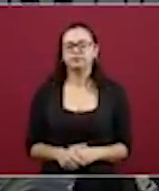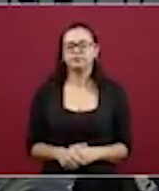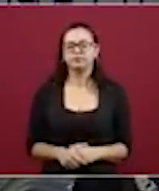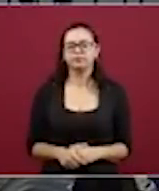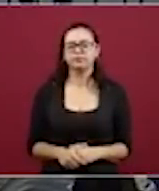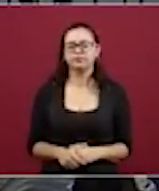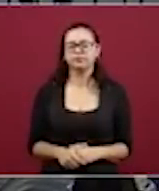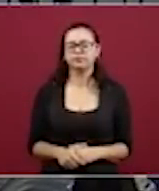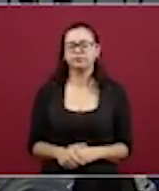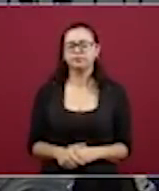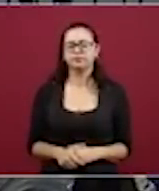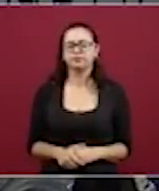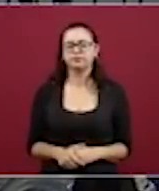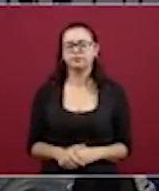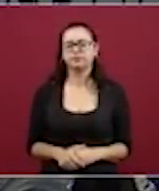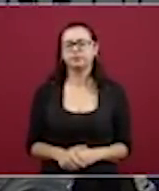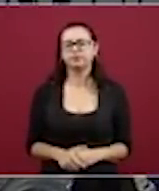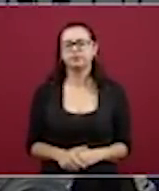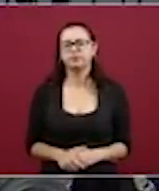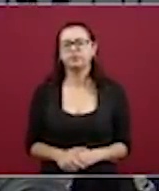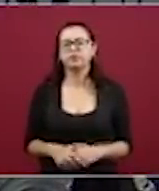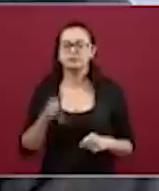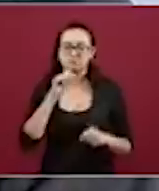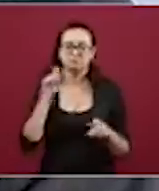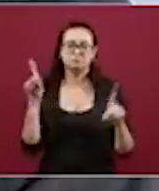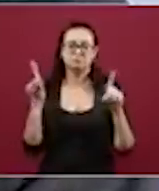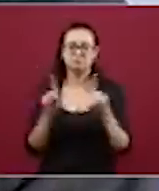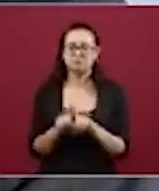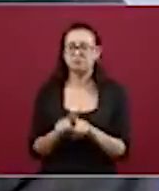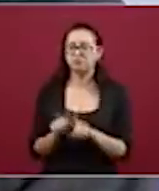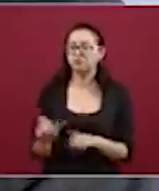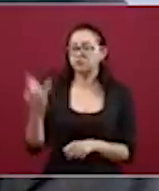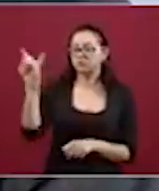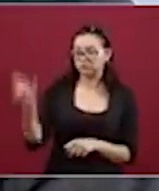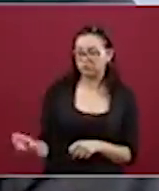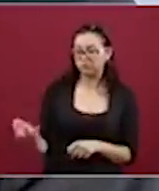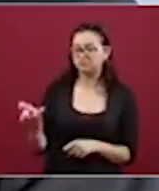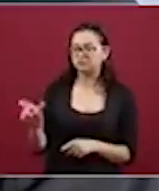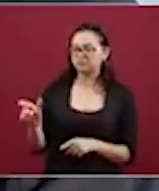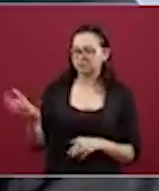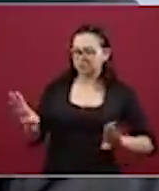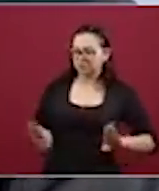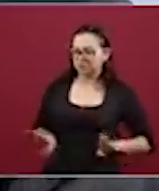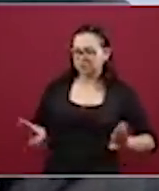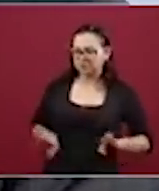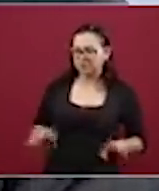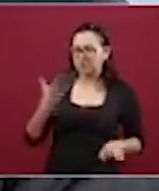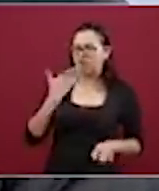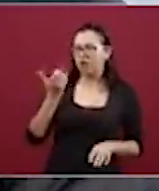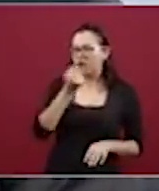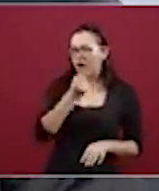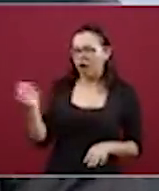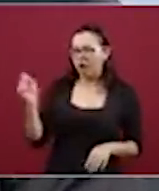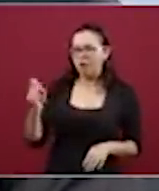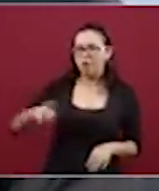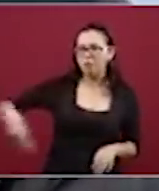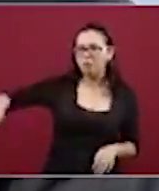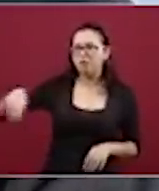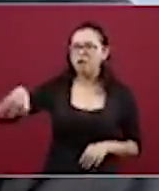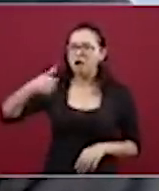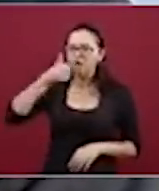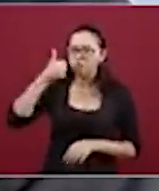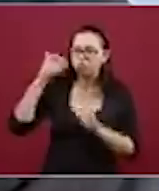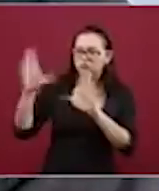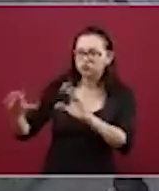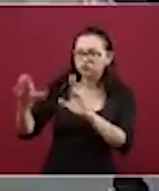integral que promueve el máximo logro de aprendizaje en el aula en beneficio tanto del alumno como de la